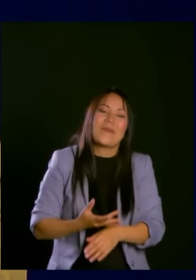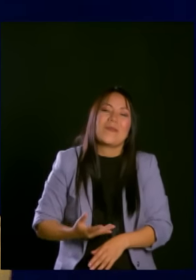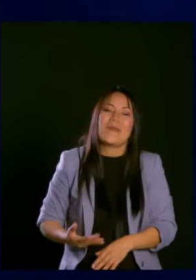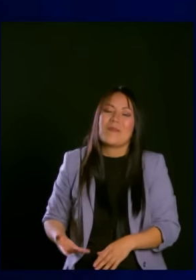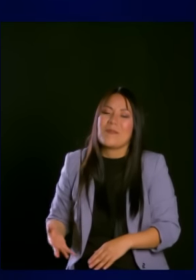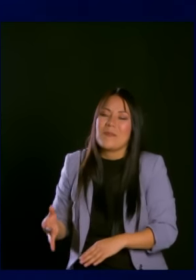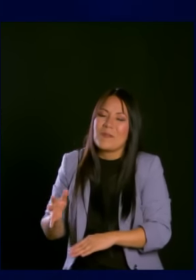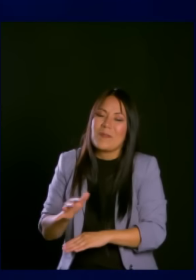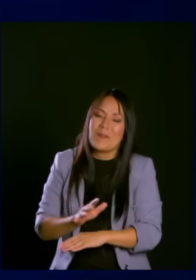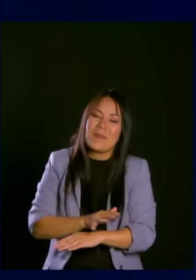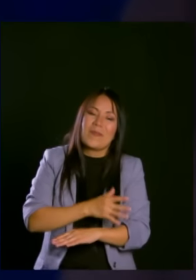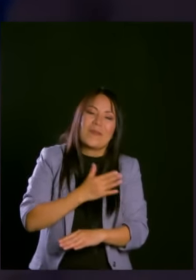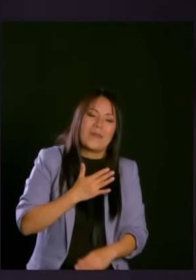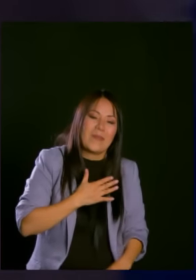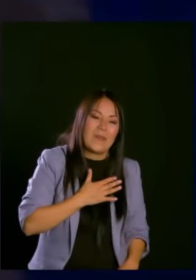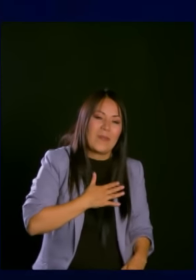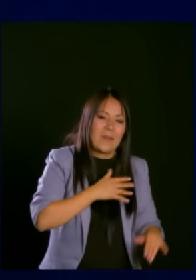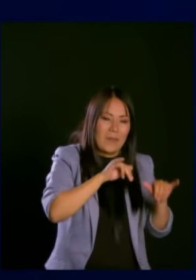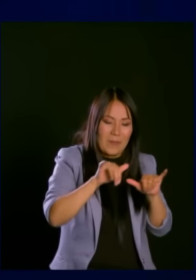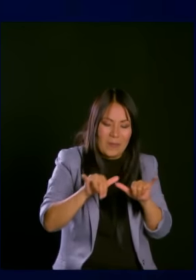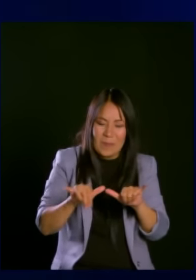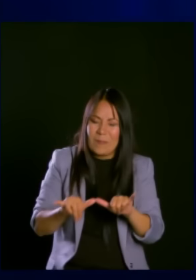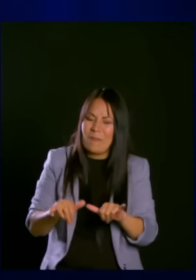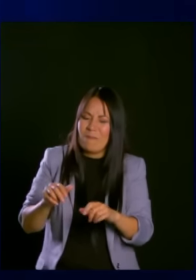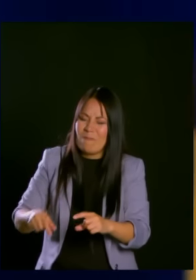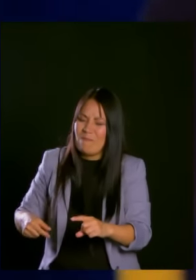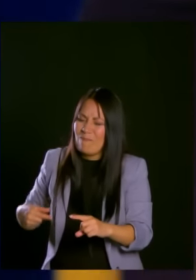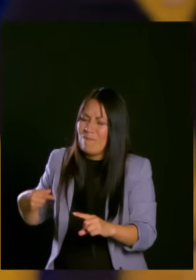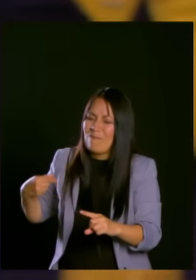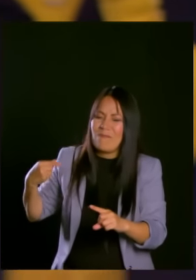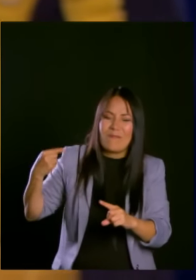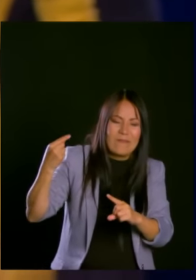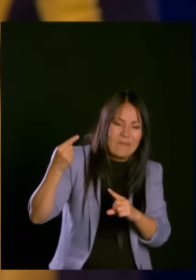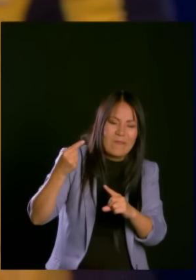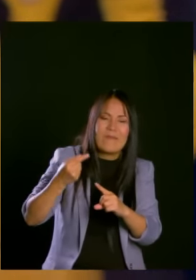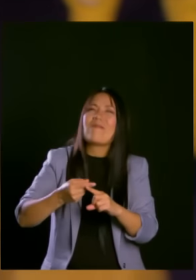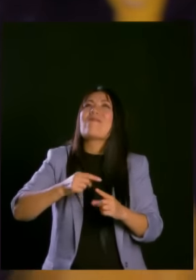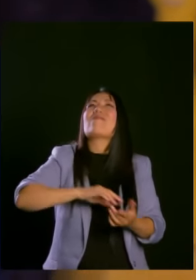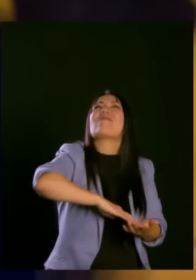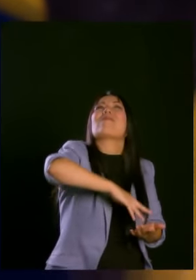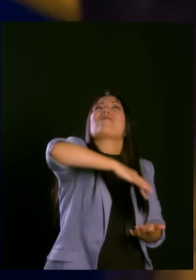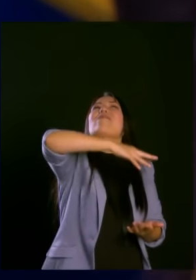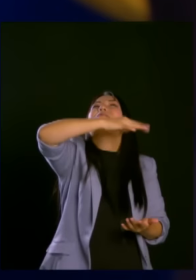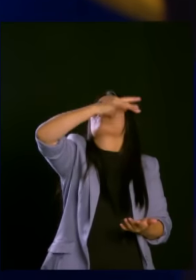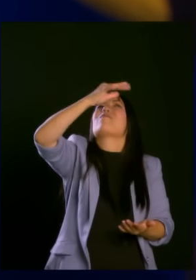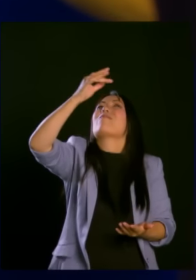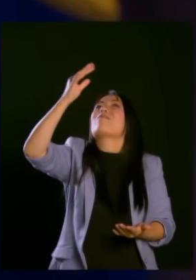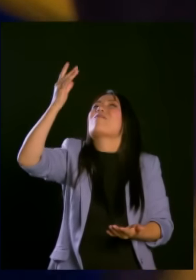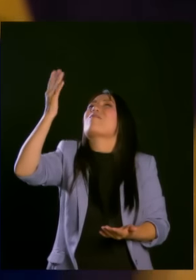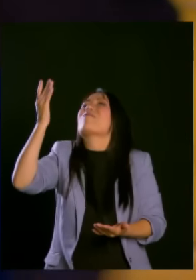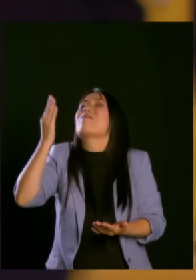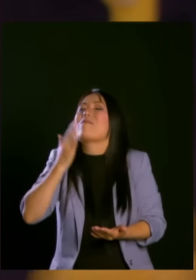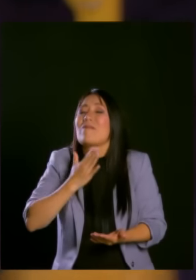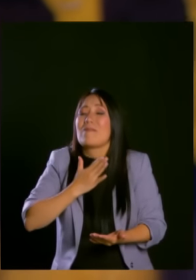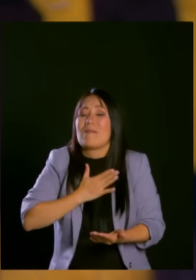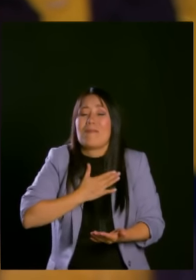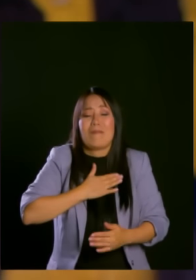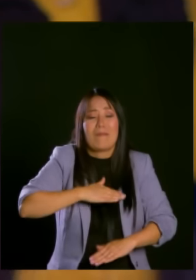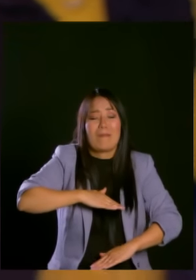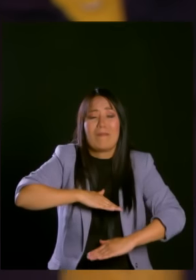Hasta que suceda, hasta que tu gloria inunde